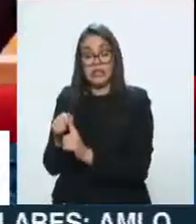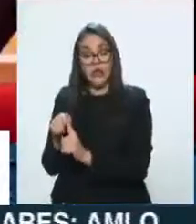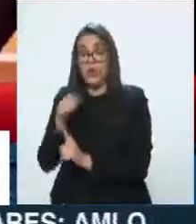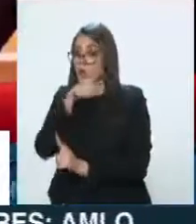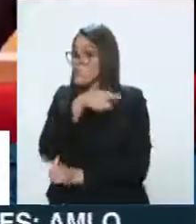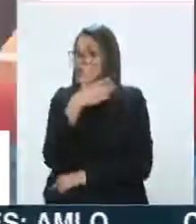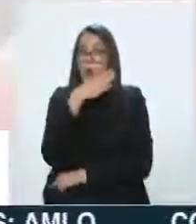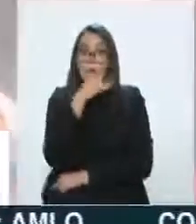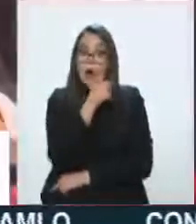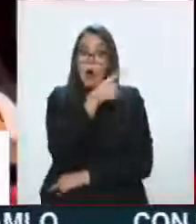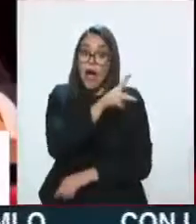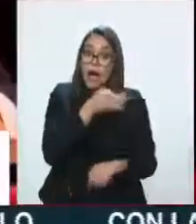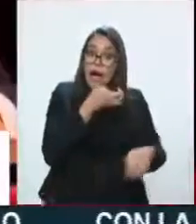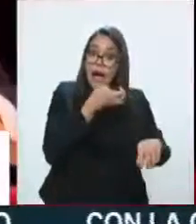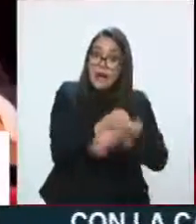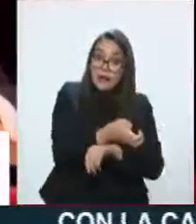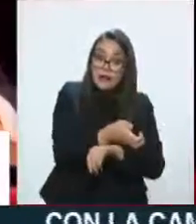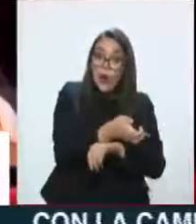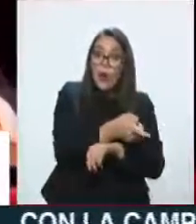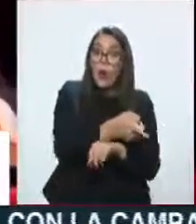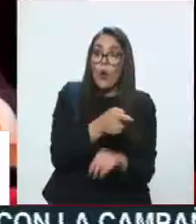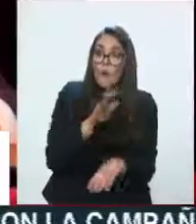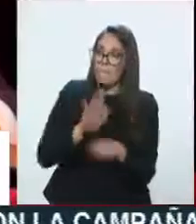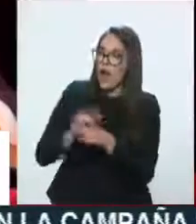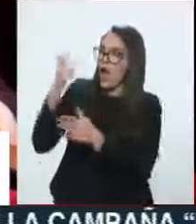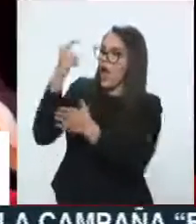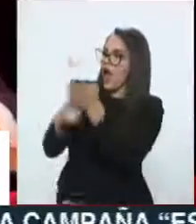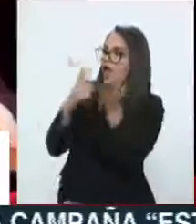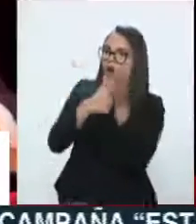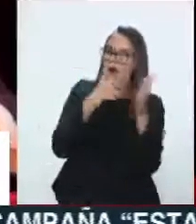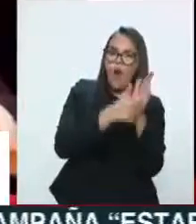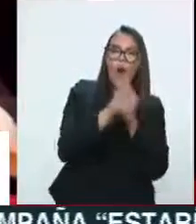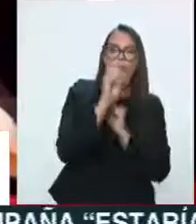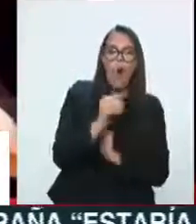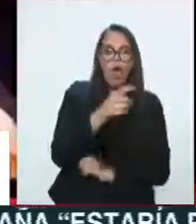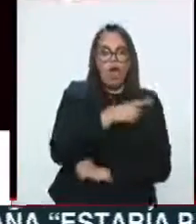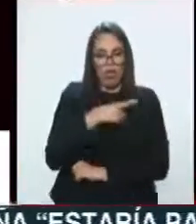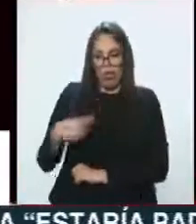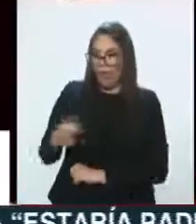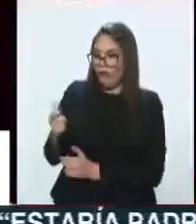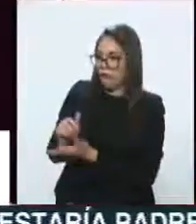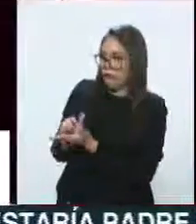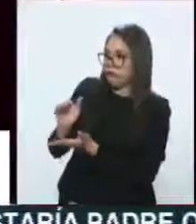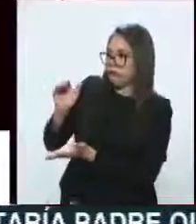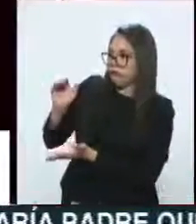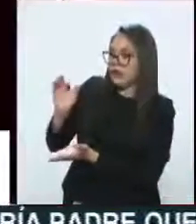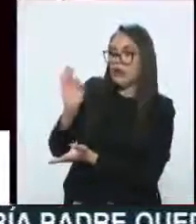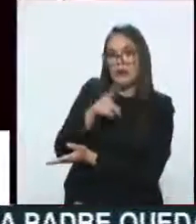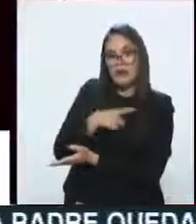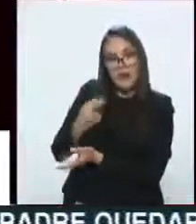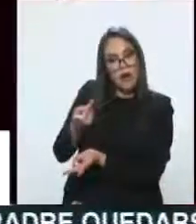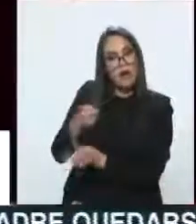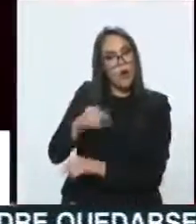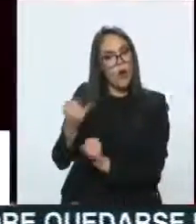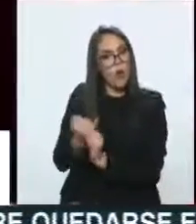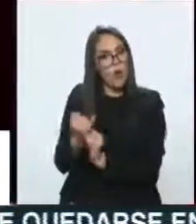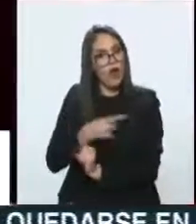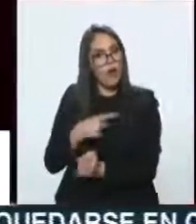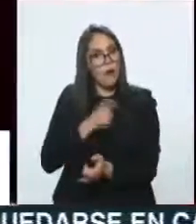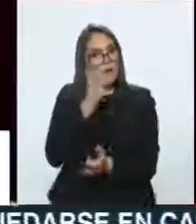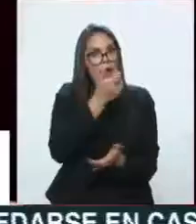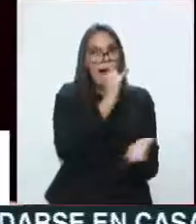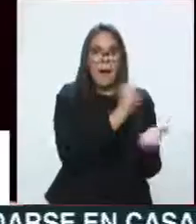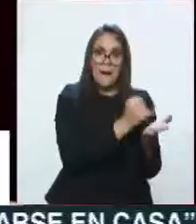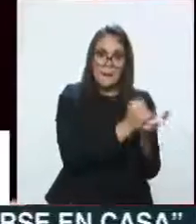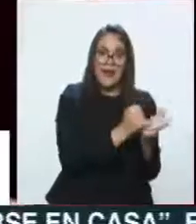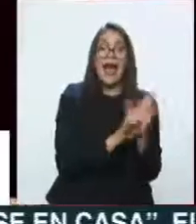puedes endeudar a tu estado si no estás recaudando impuestos en tu estado. Entonces, muchos de estos estados, te voy a decir